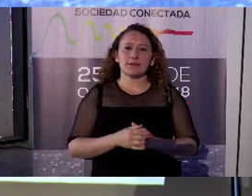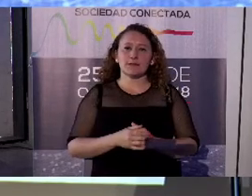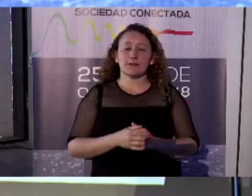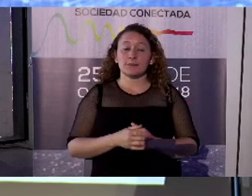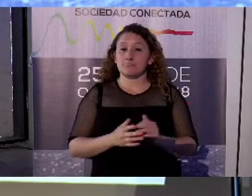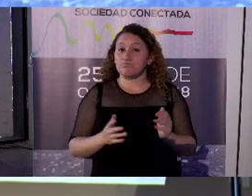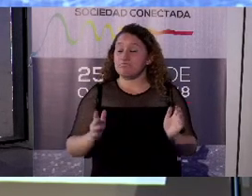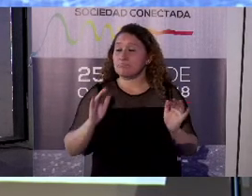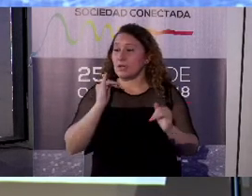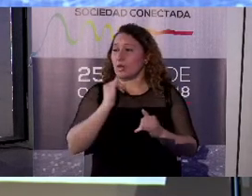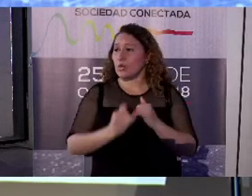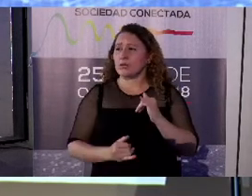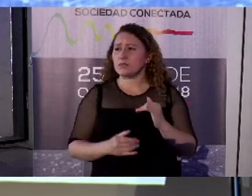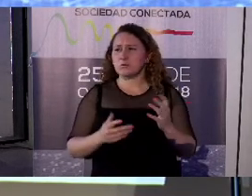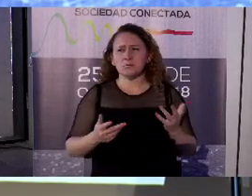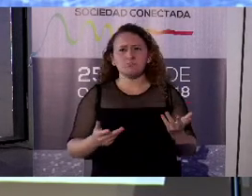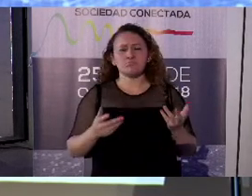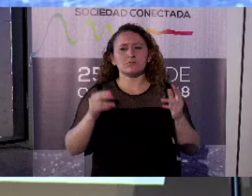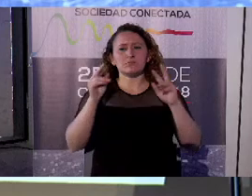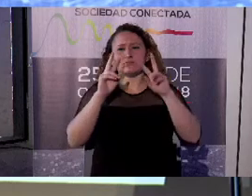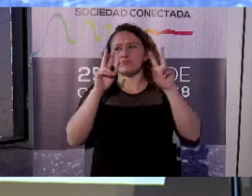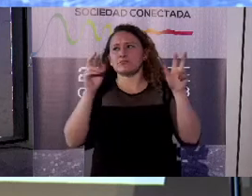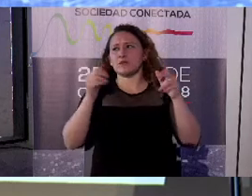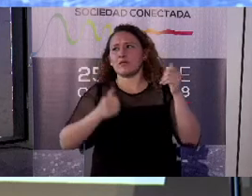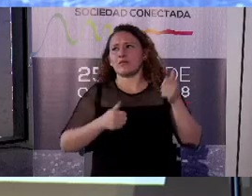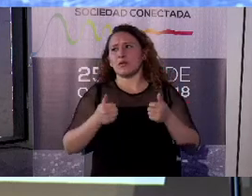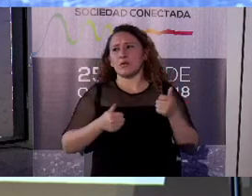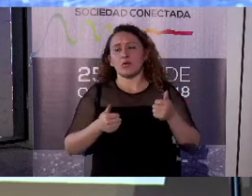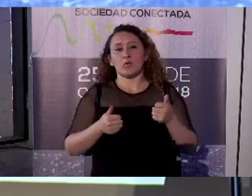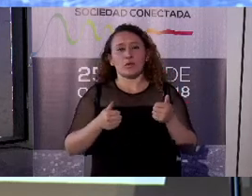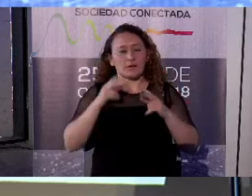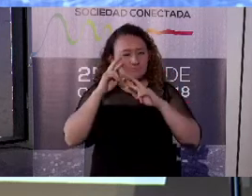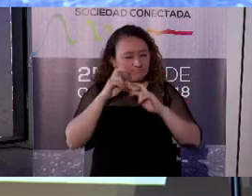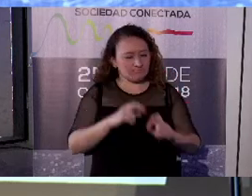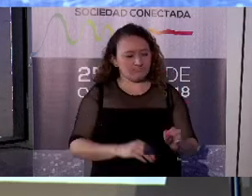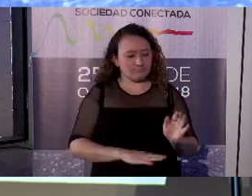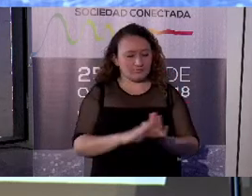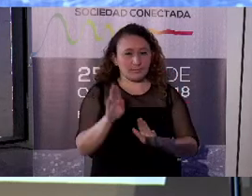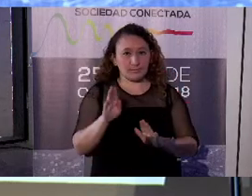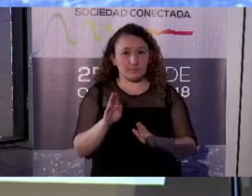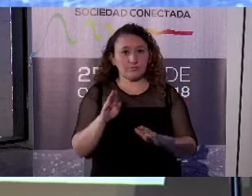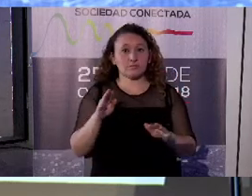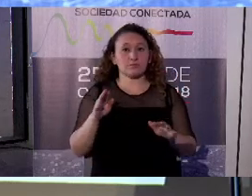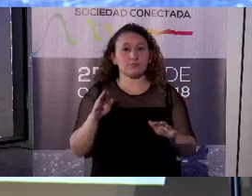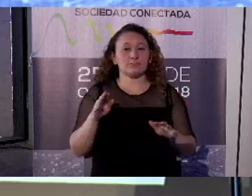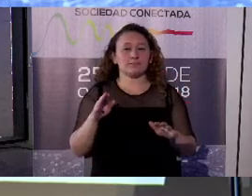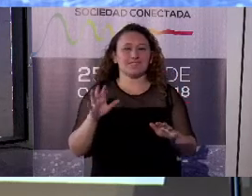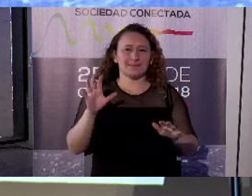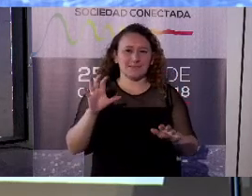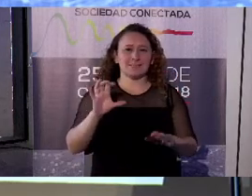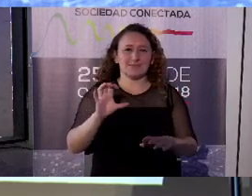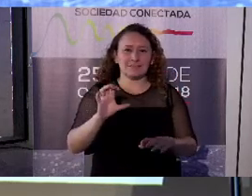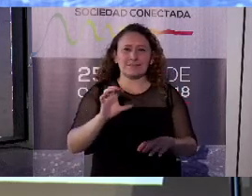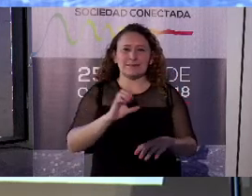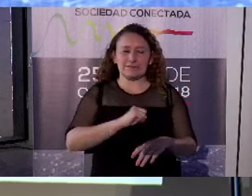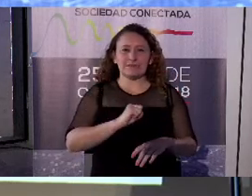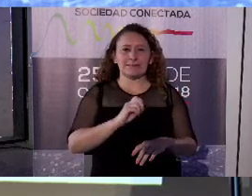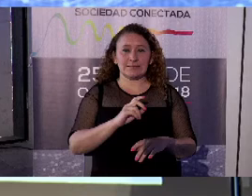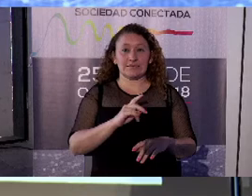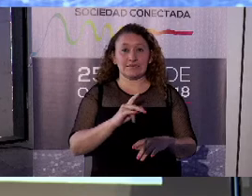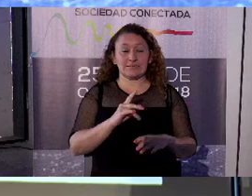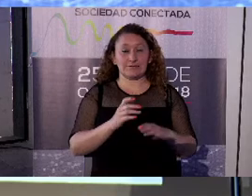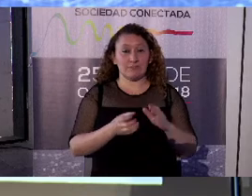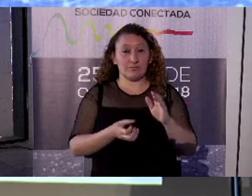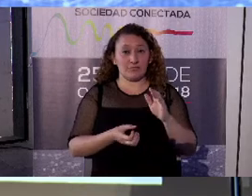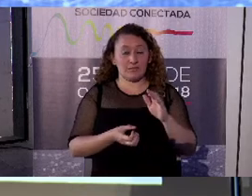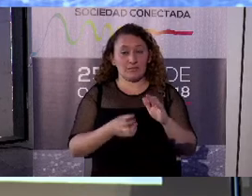Por último el tema también de la investigación y desarrollo es una una una pena enorme ver que en el producto interno